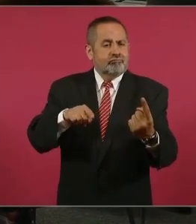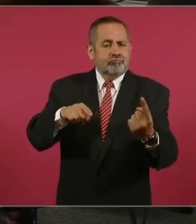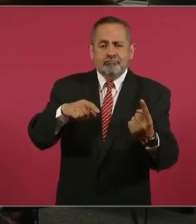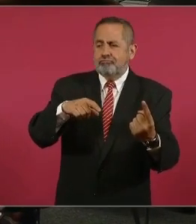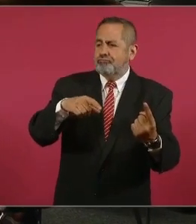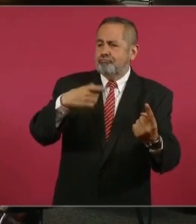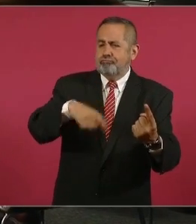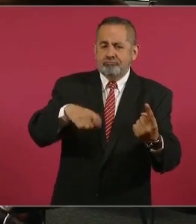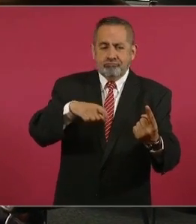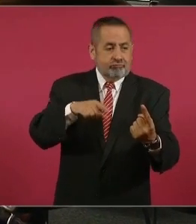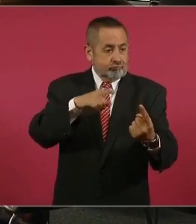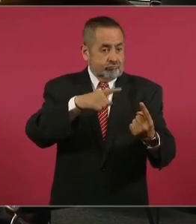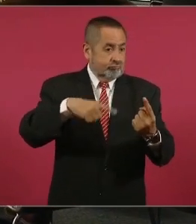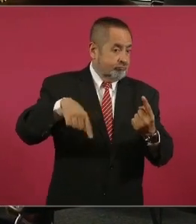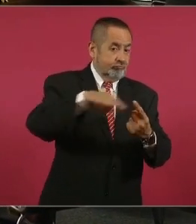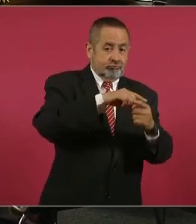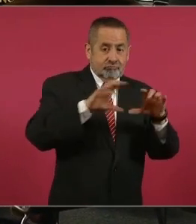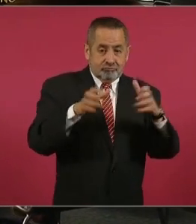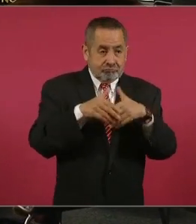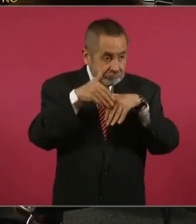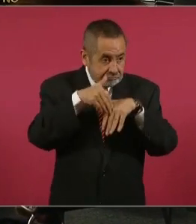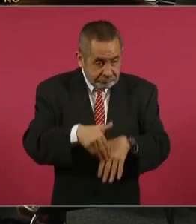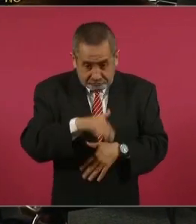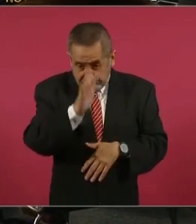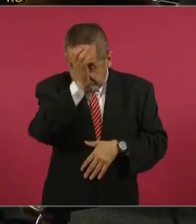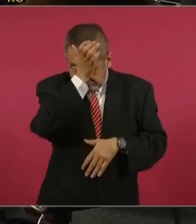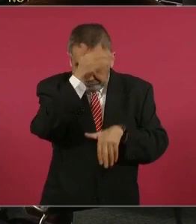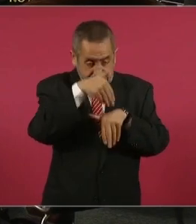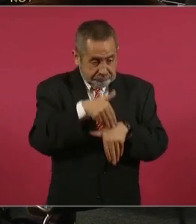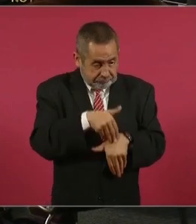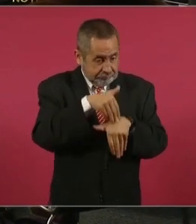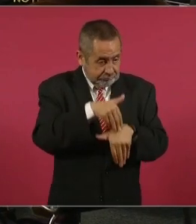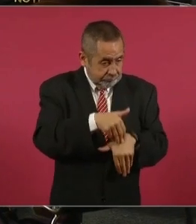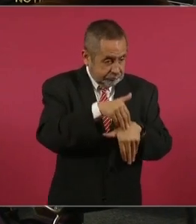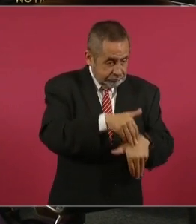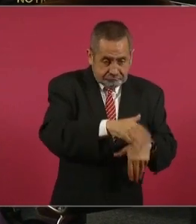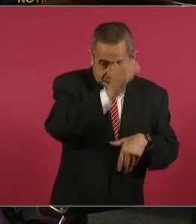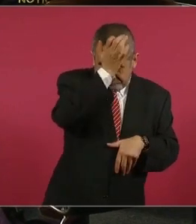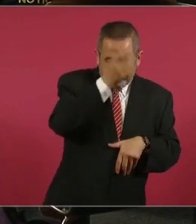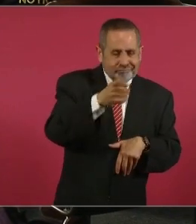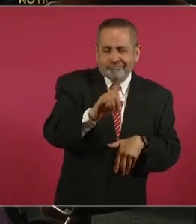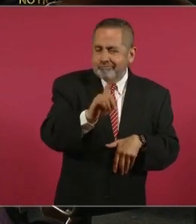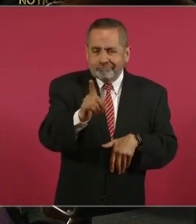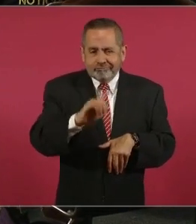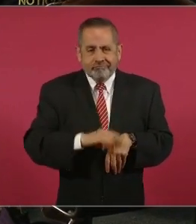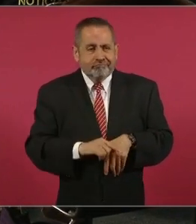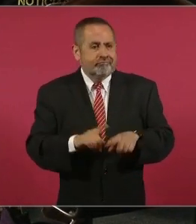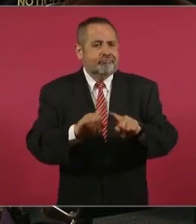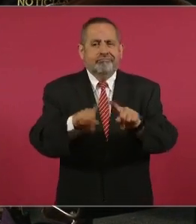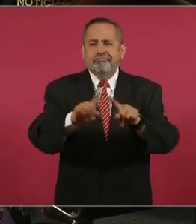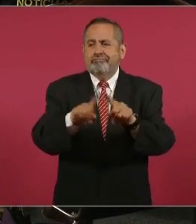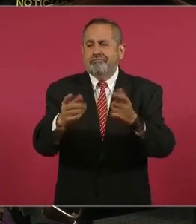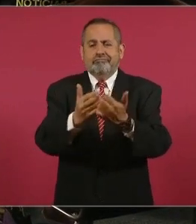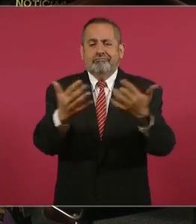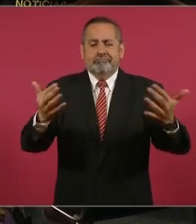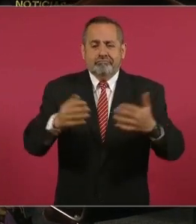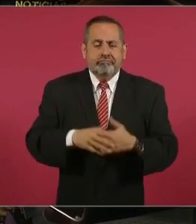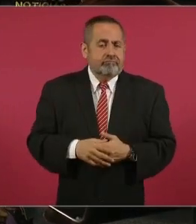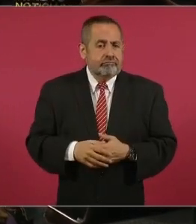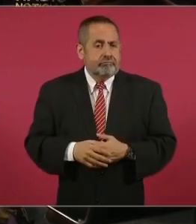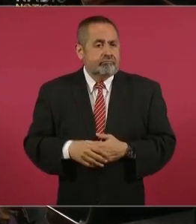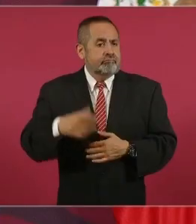no son borregos los integrantes de las clases medias, son